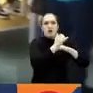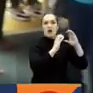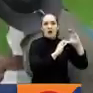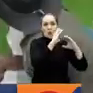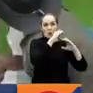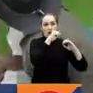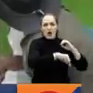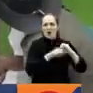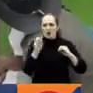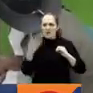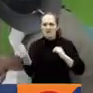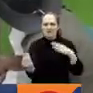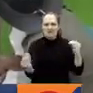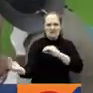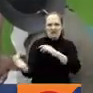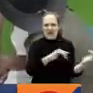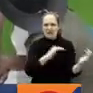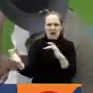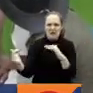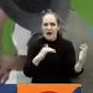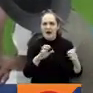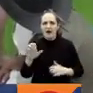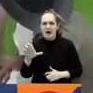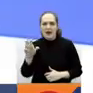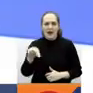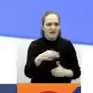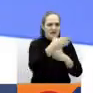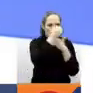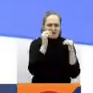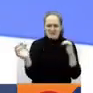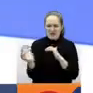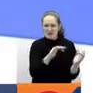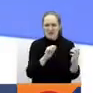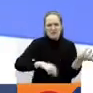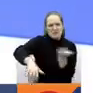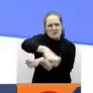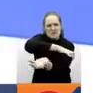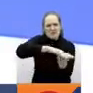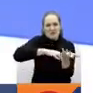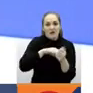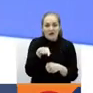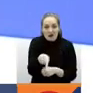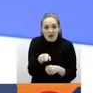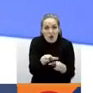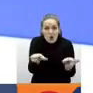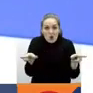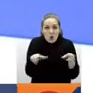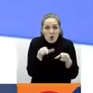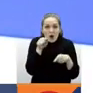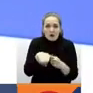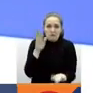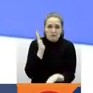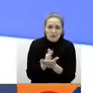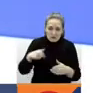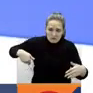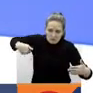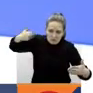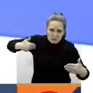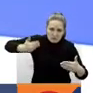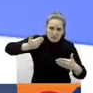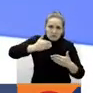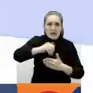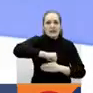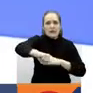y el ELN son causa de preocupación de la Defensoría del Pueblo. Una región que vive una crisis humanitaria recurrente que requiere